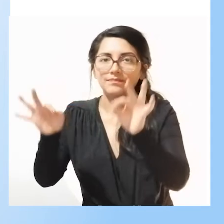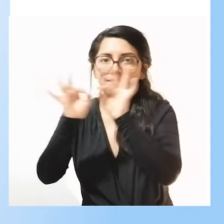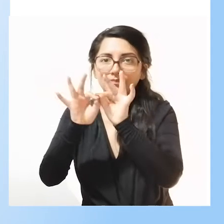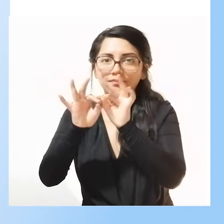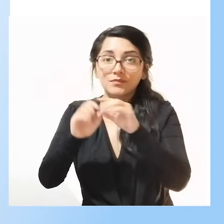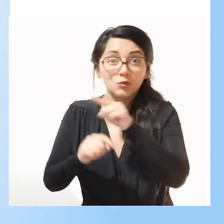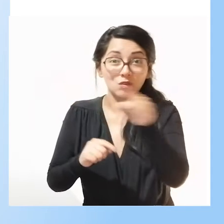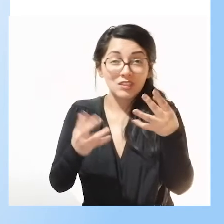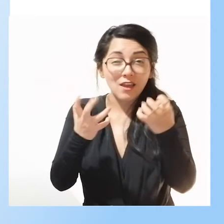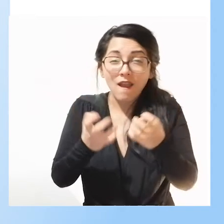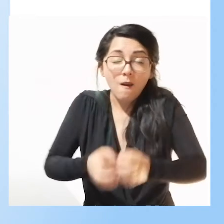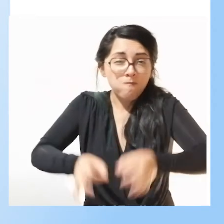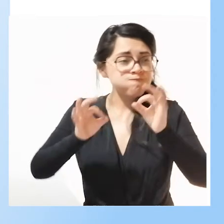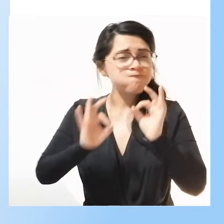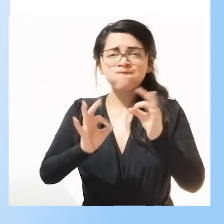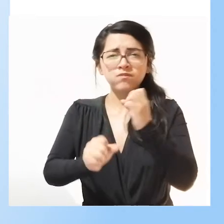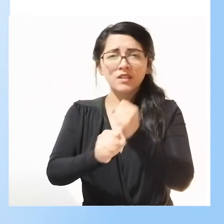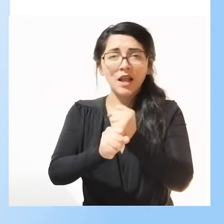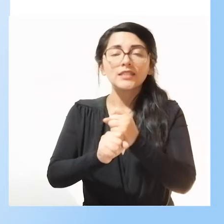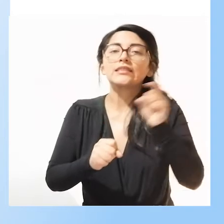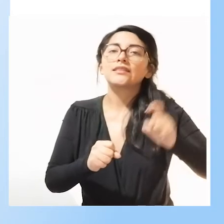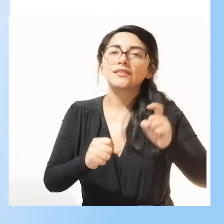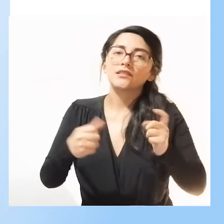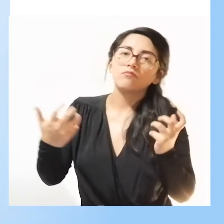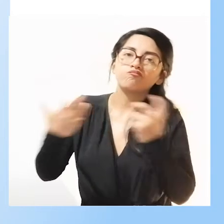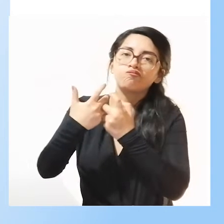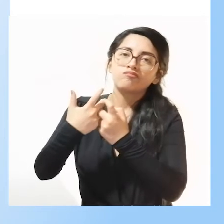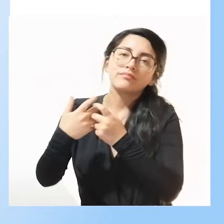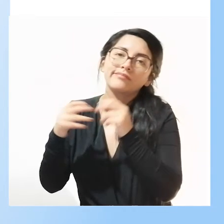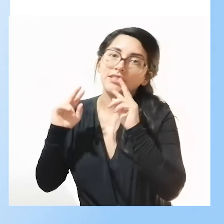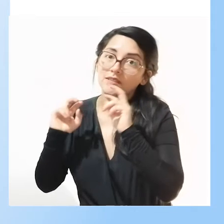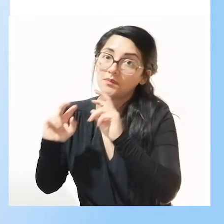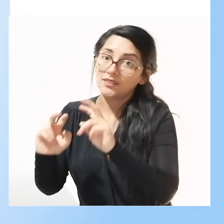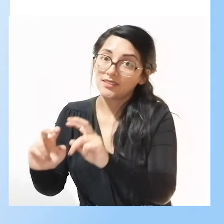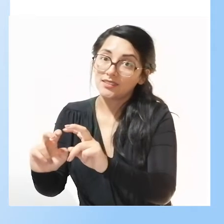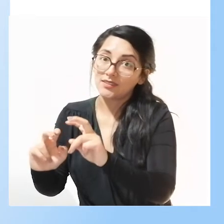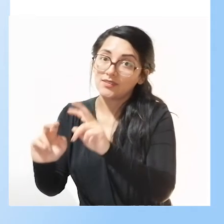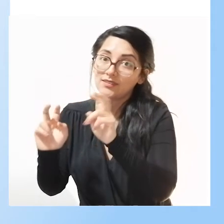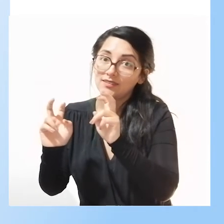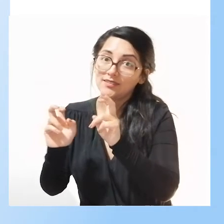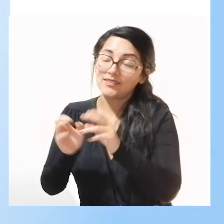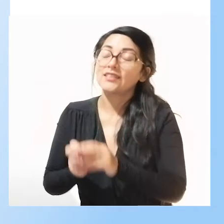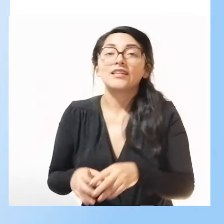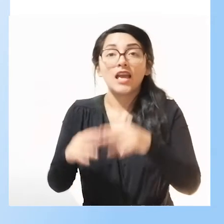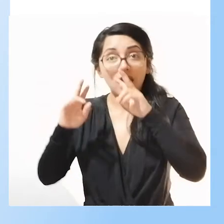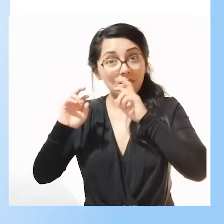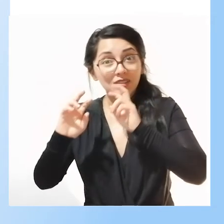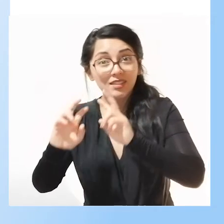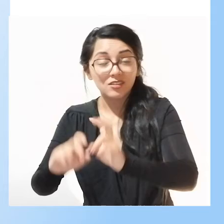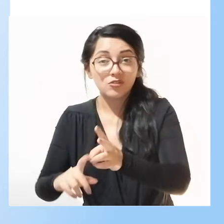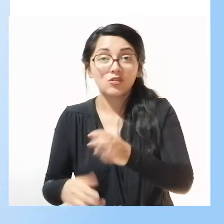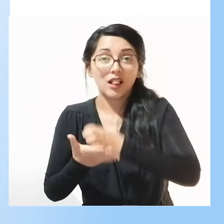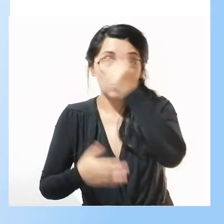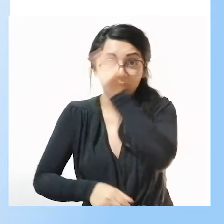calidad, necesitamos vincularnos con la investigación. Es decir, la investigación en pedagogía